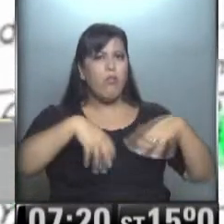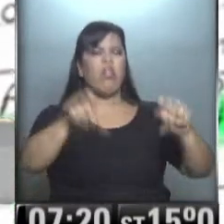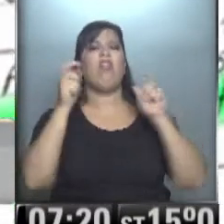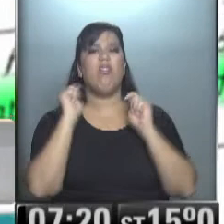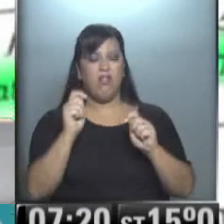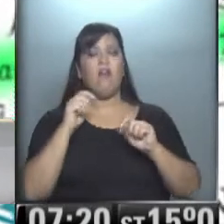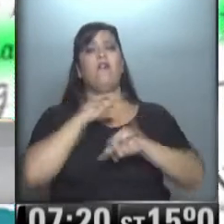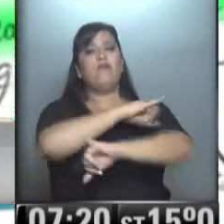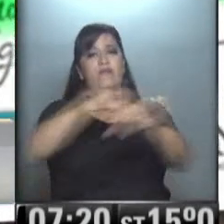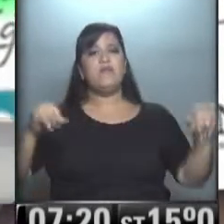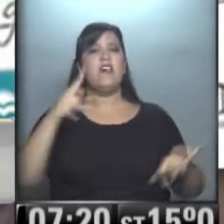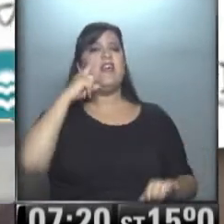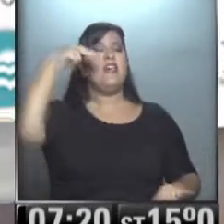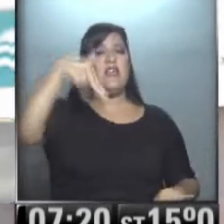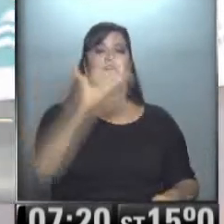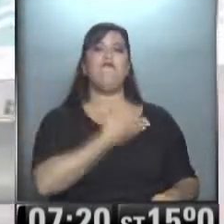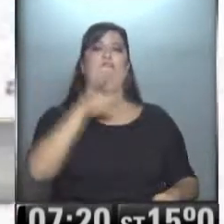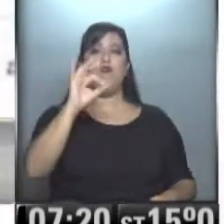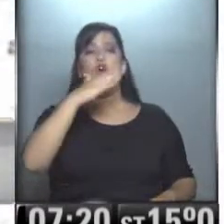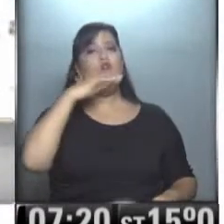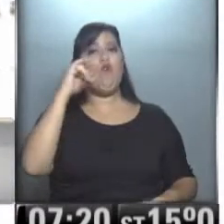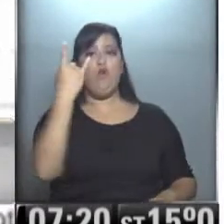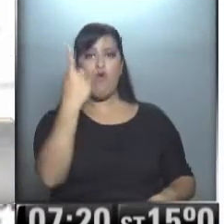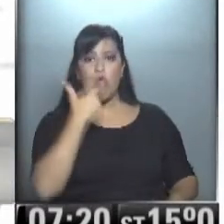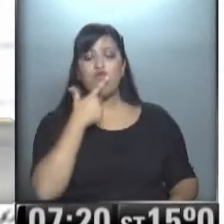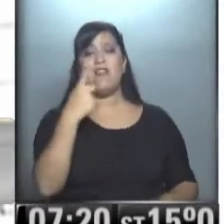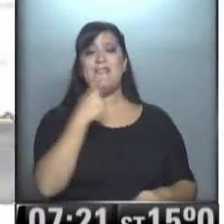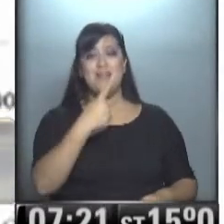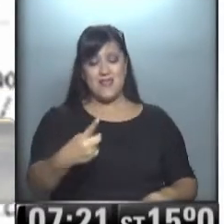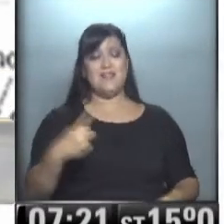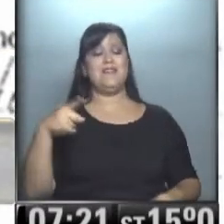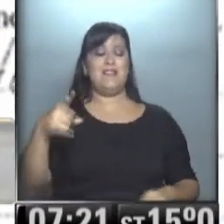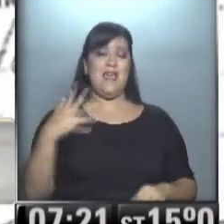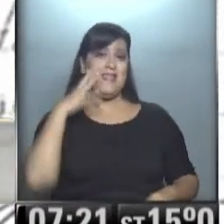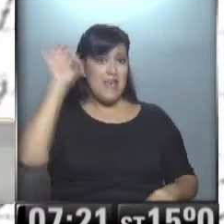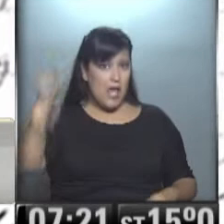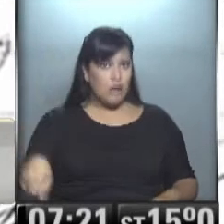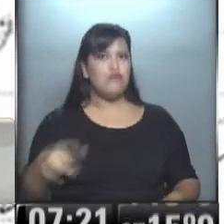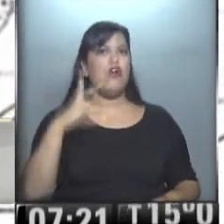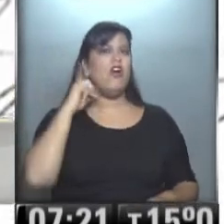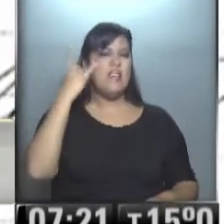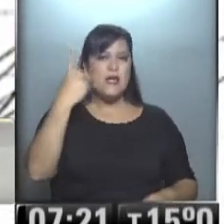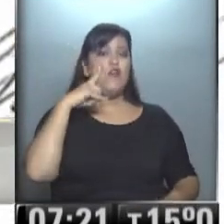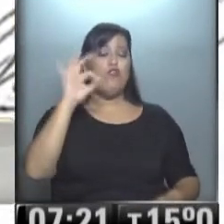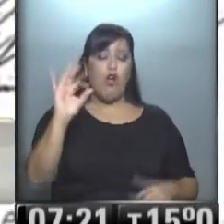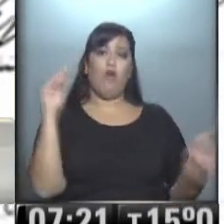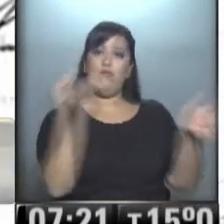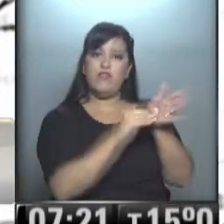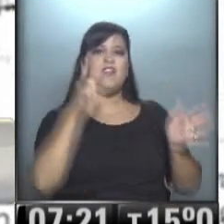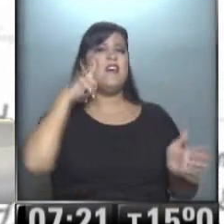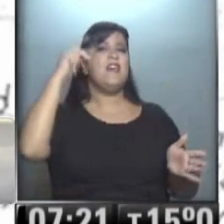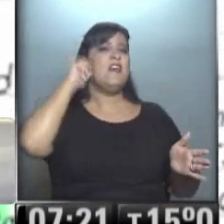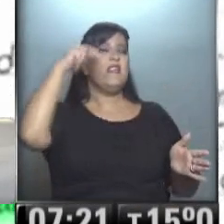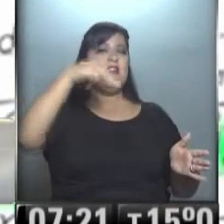sitio web InfoJus y que señala que el nieto de la presidenta de Abuelas de Plaza de Mayo fue anotado como Ignacio Urban en el registro